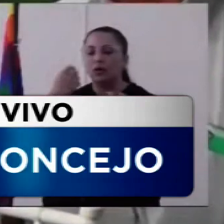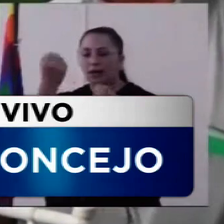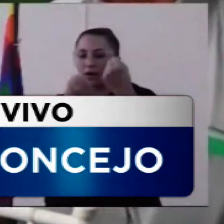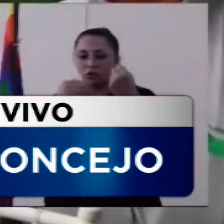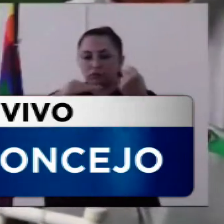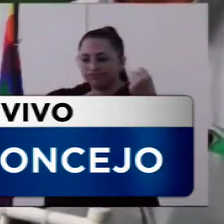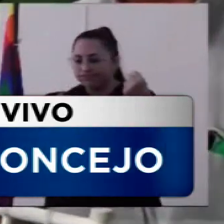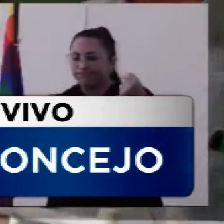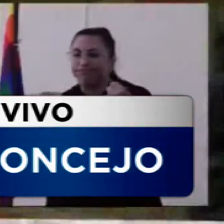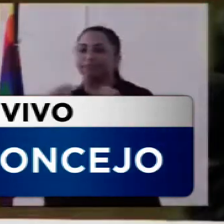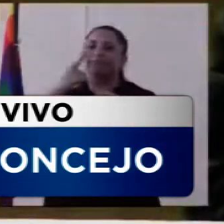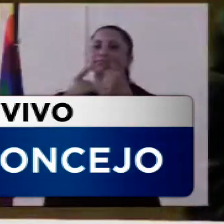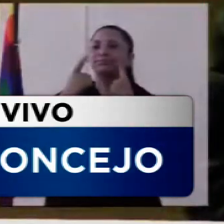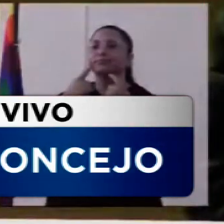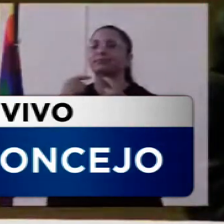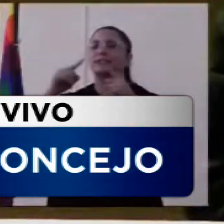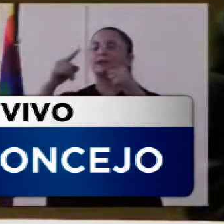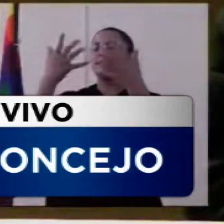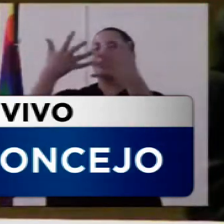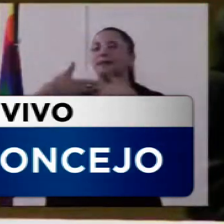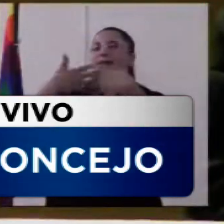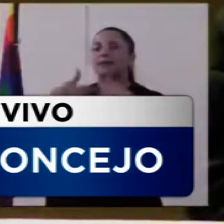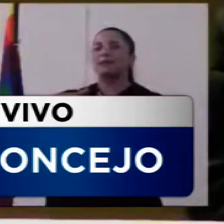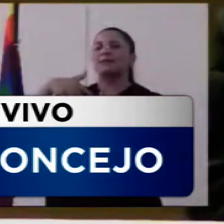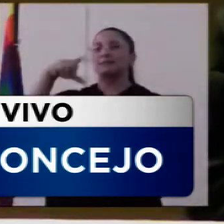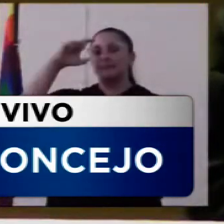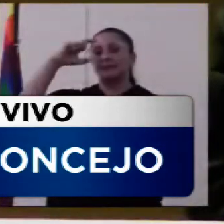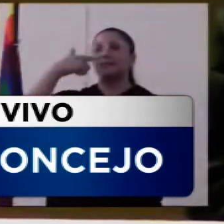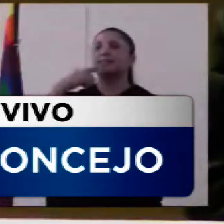intendente de la ciudad, Roy Nikisch. Esto será a partir de la mañana del día martes.